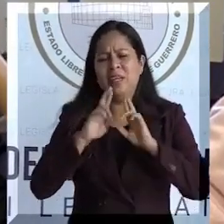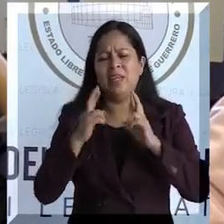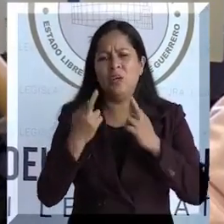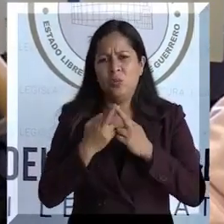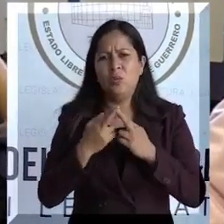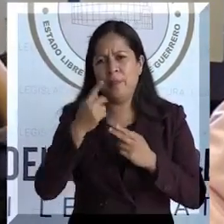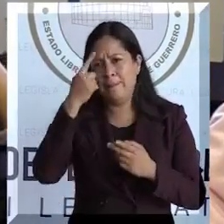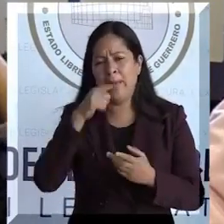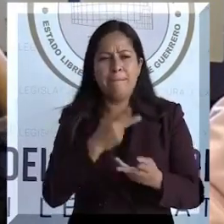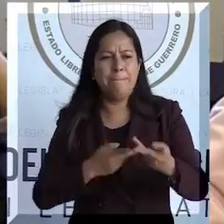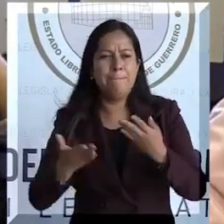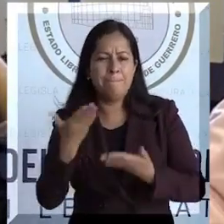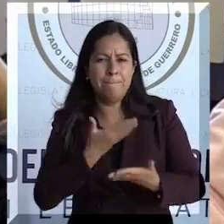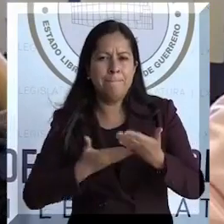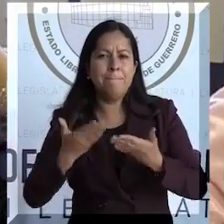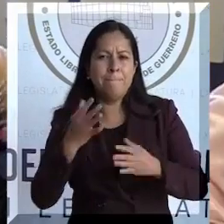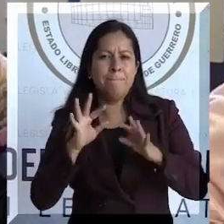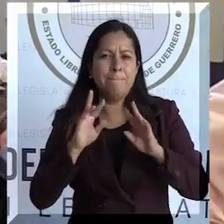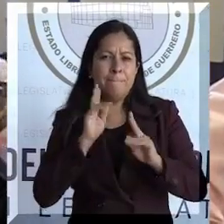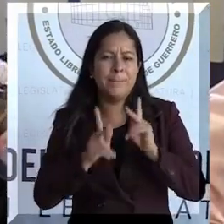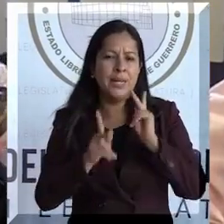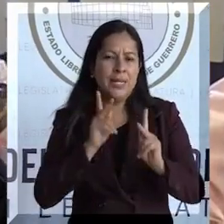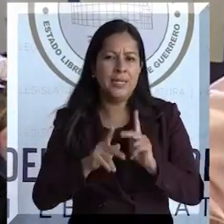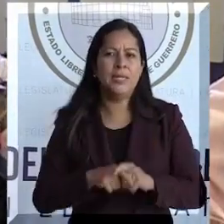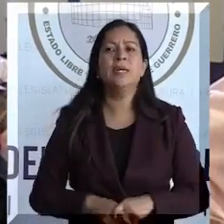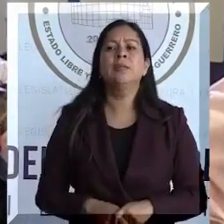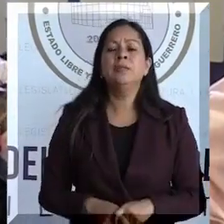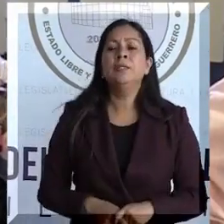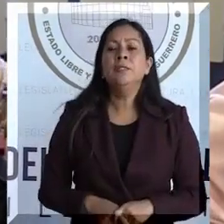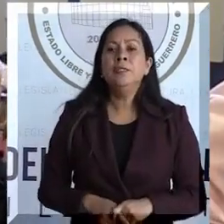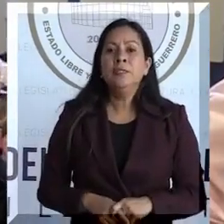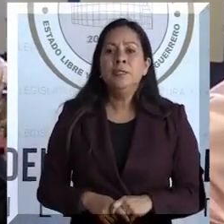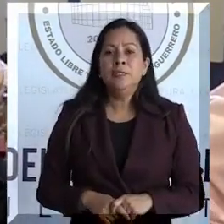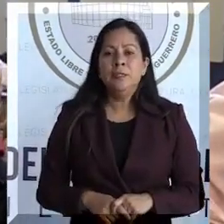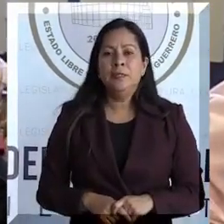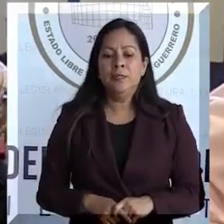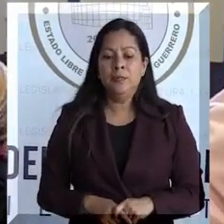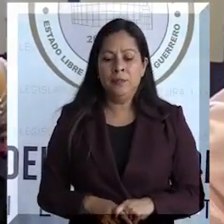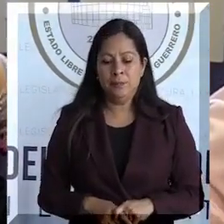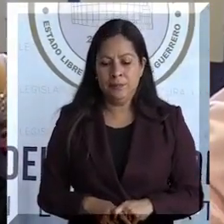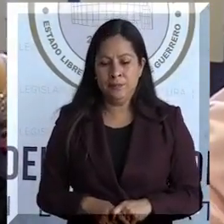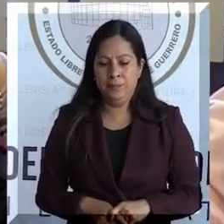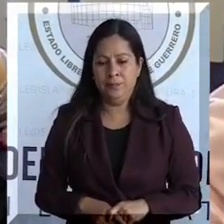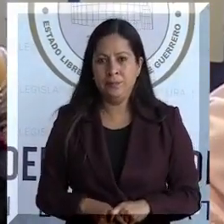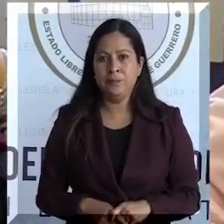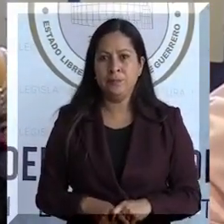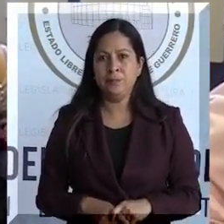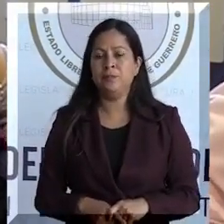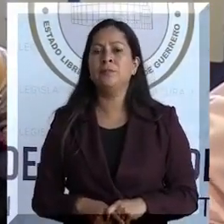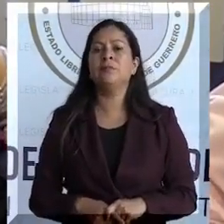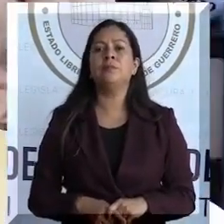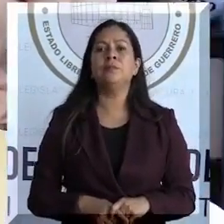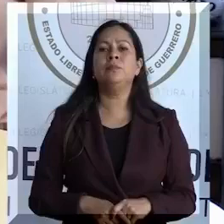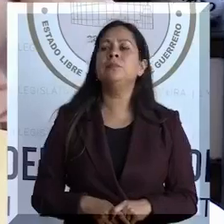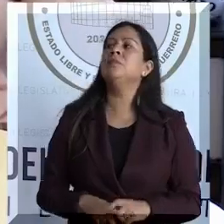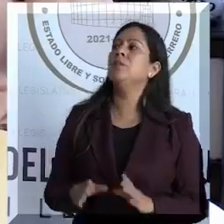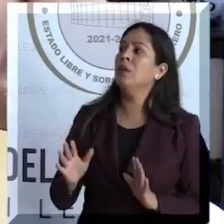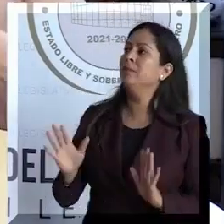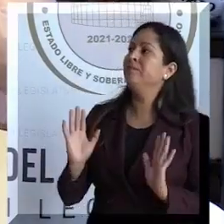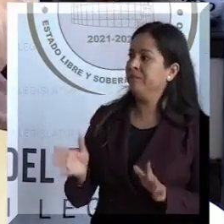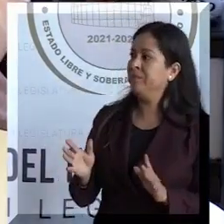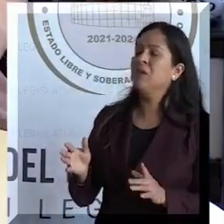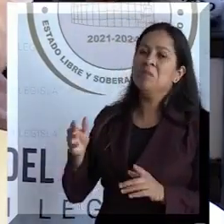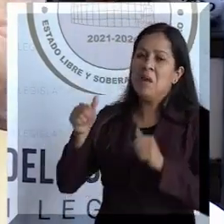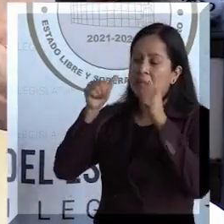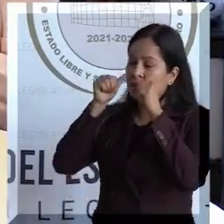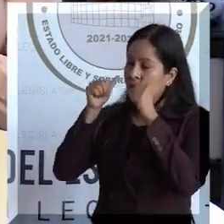estábamos buscando con ellos porque ellos son los implicados. Precisamente vamos a platicar en la semana ese tema. Así, pues vamos a estar muy